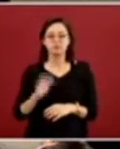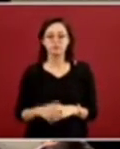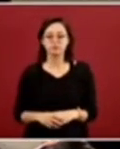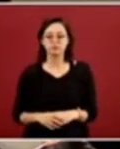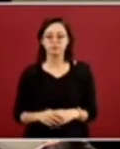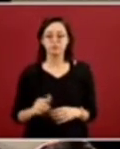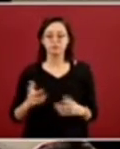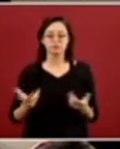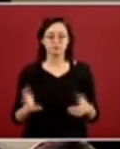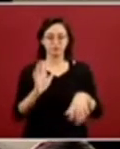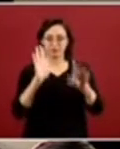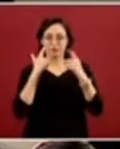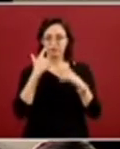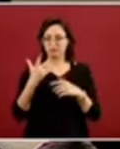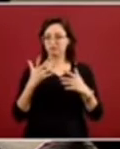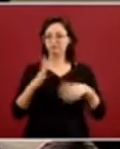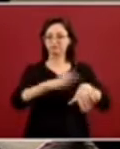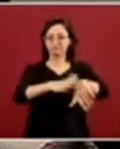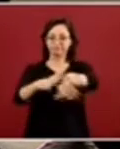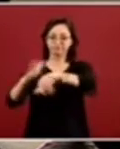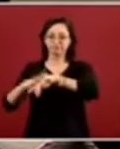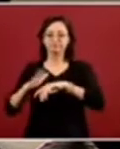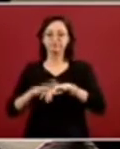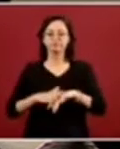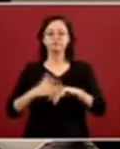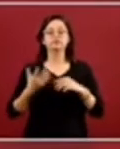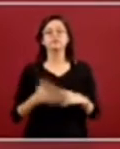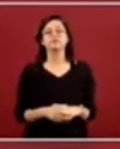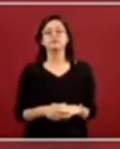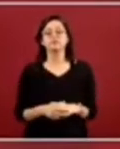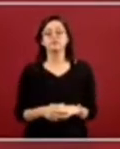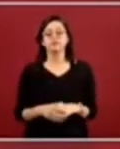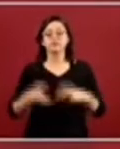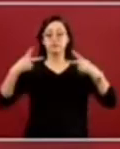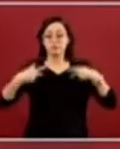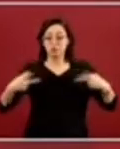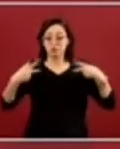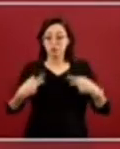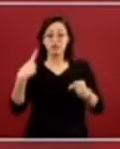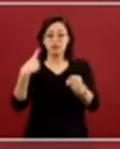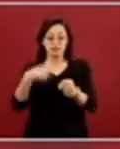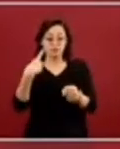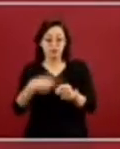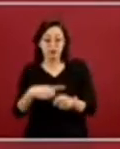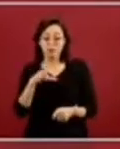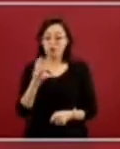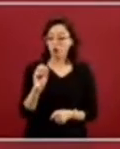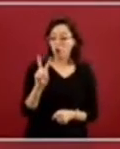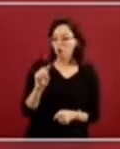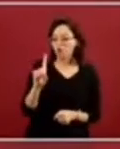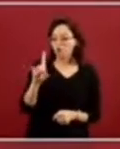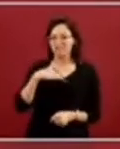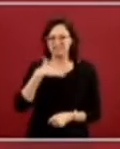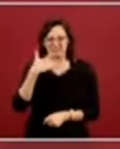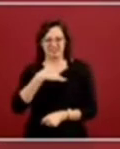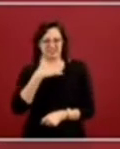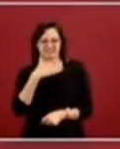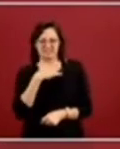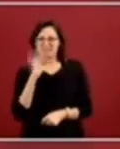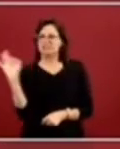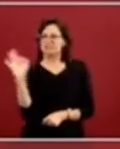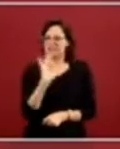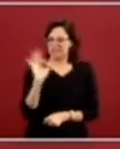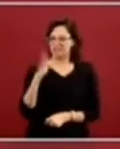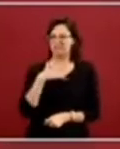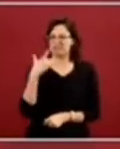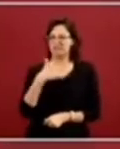audiencia. Toda persona que padezca los síntomas de COVID y exista la sospecha clínica de que padece